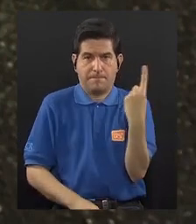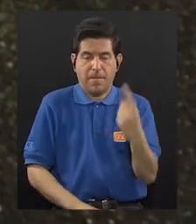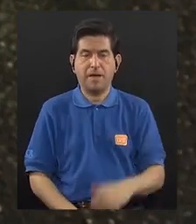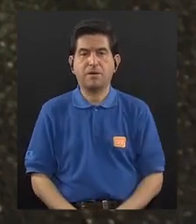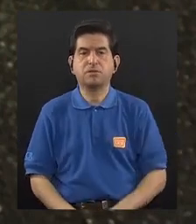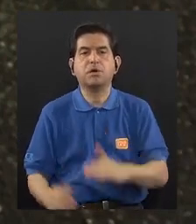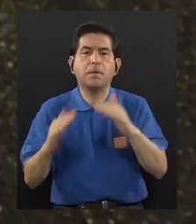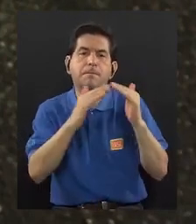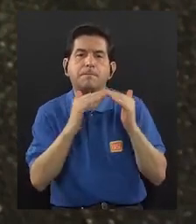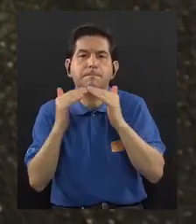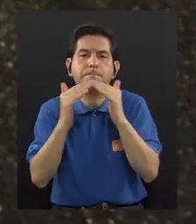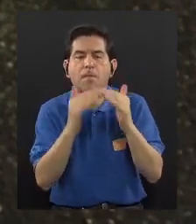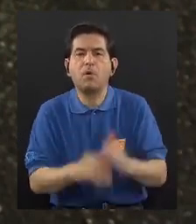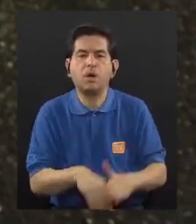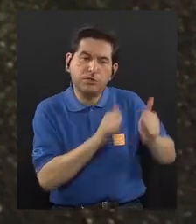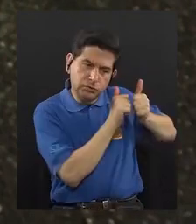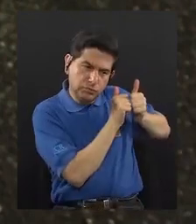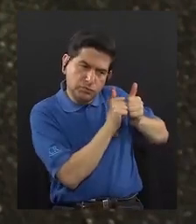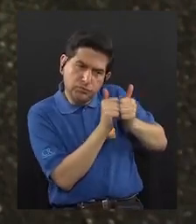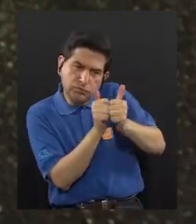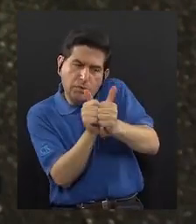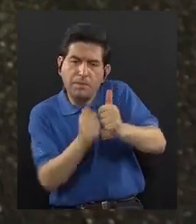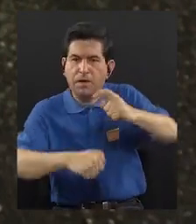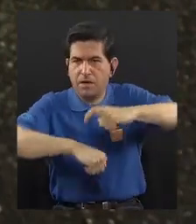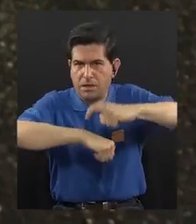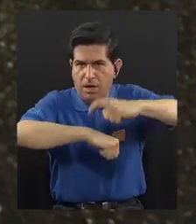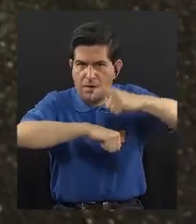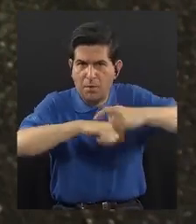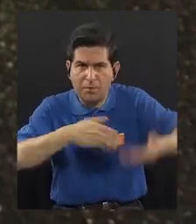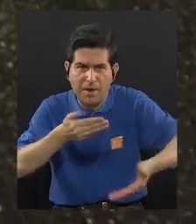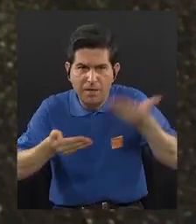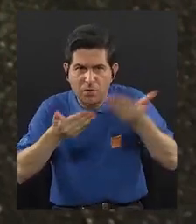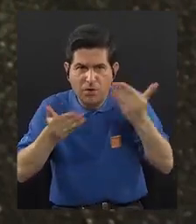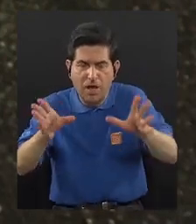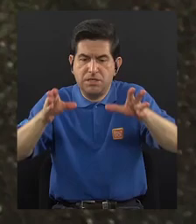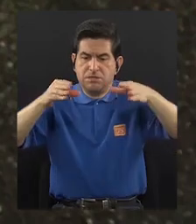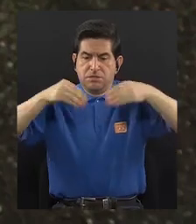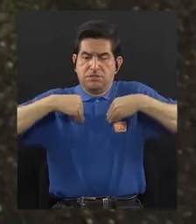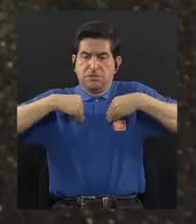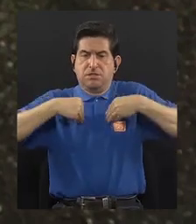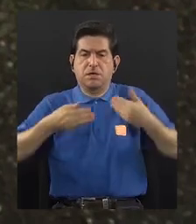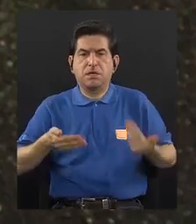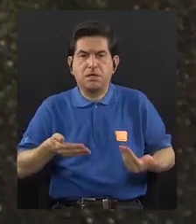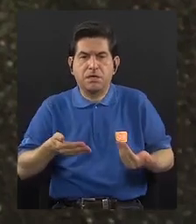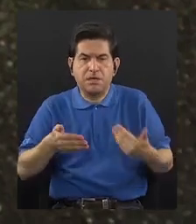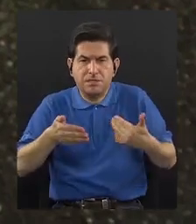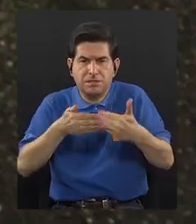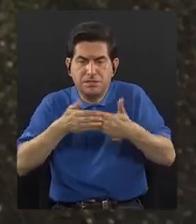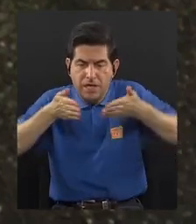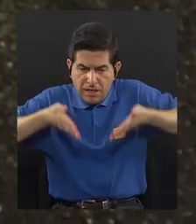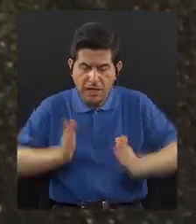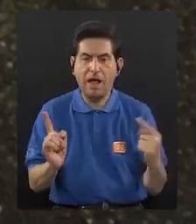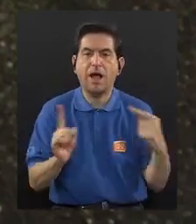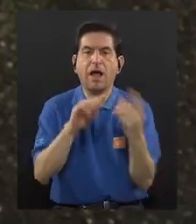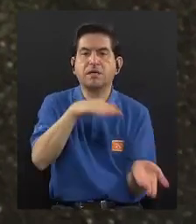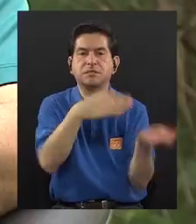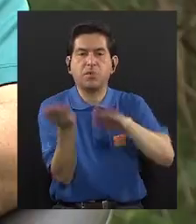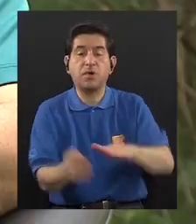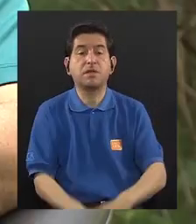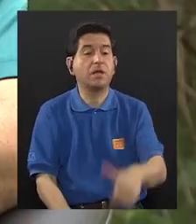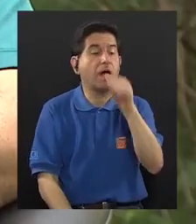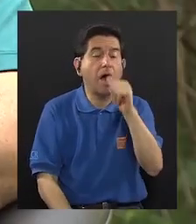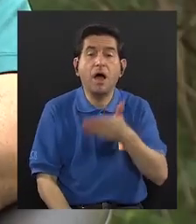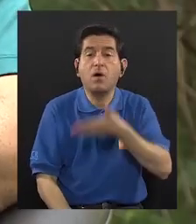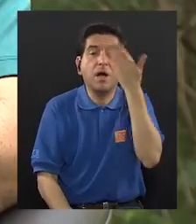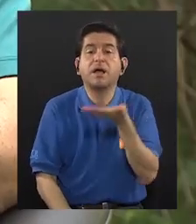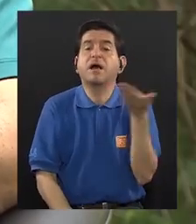tenemos una población que nos acompaña desde el momento prácticamente que lo adquirimos cerca al nacimiento hasta que nos morimos y el